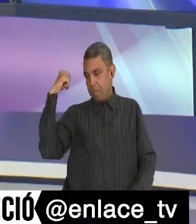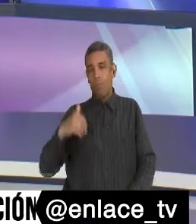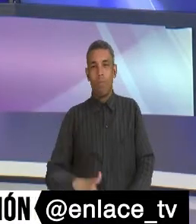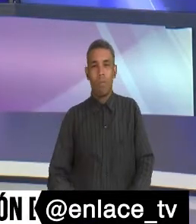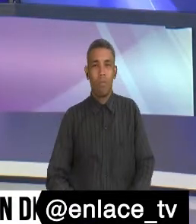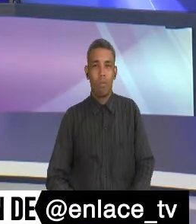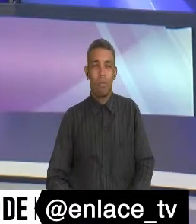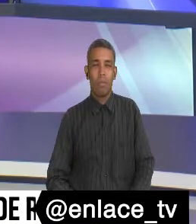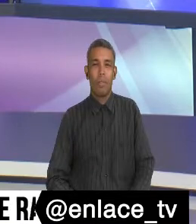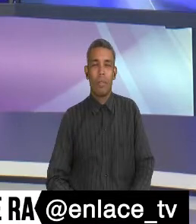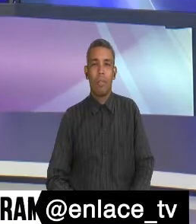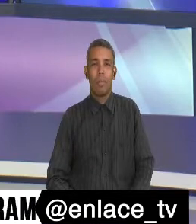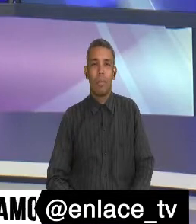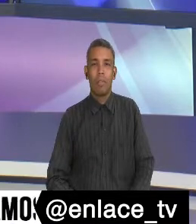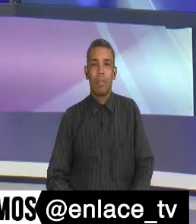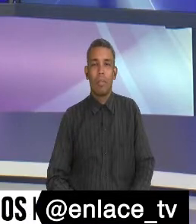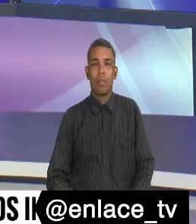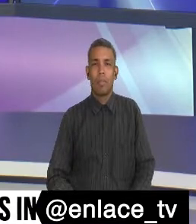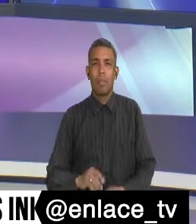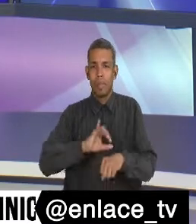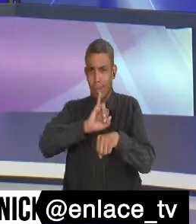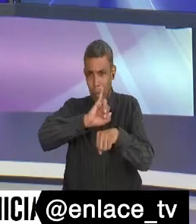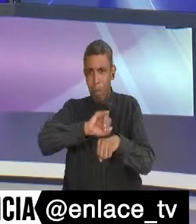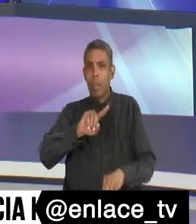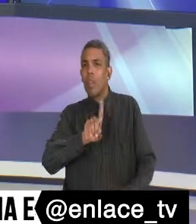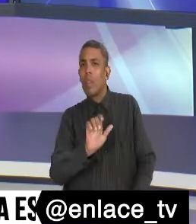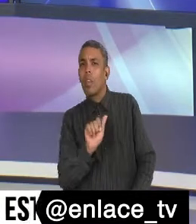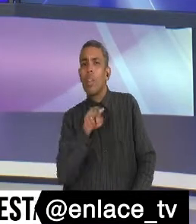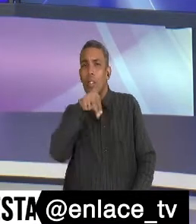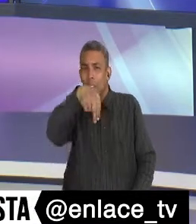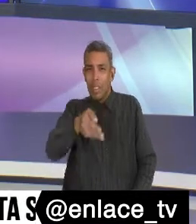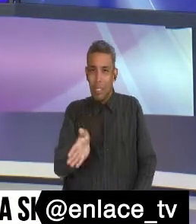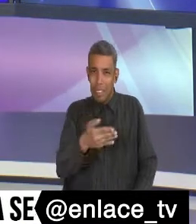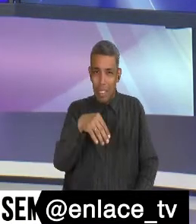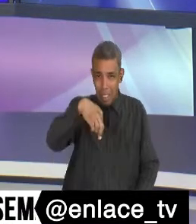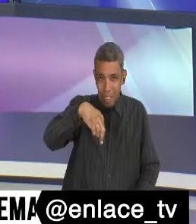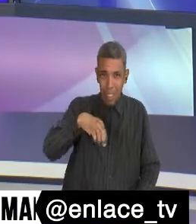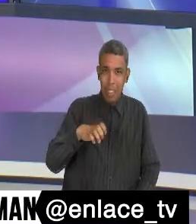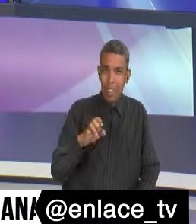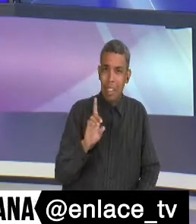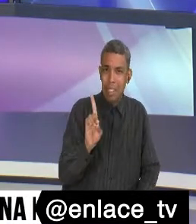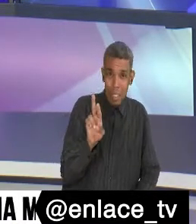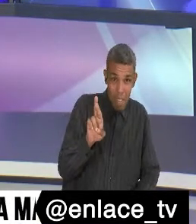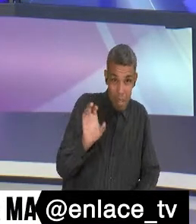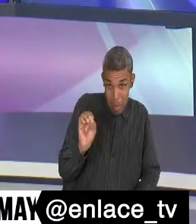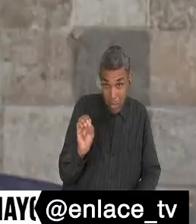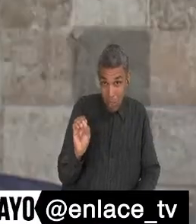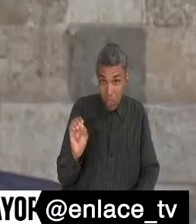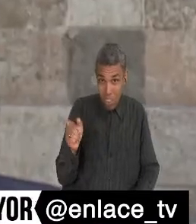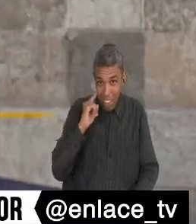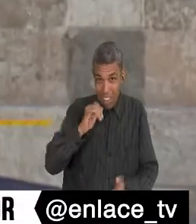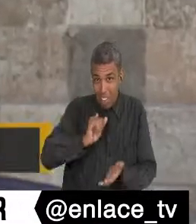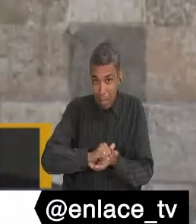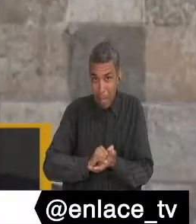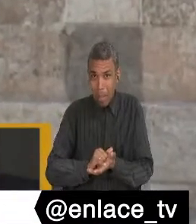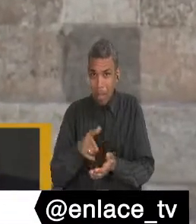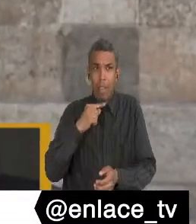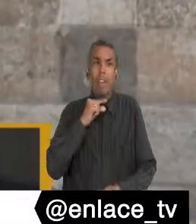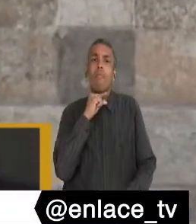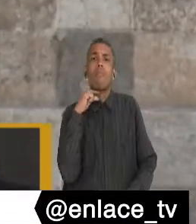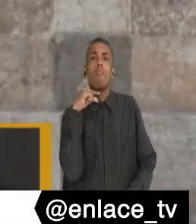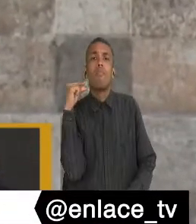San Pedro Claver en el nororiente de la ciudad promueve una actividad para recaudar fondos con destino al mejoramiento de su infraestructura. Para el próximo